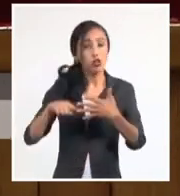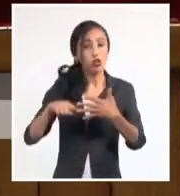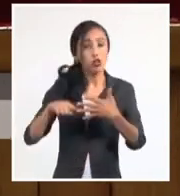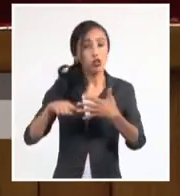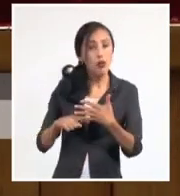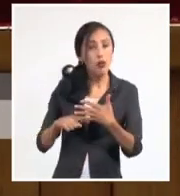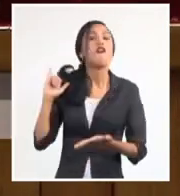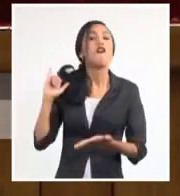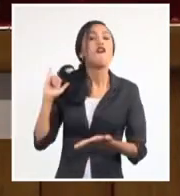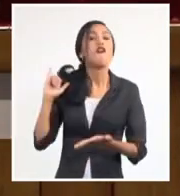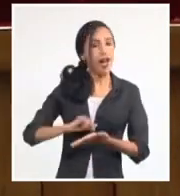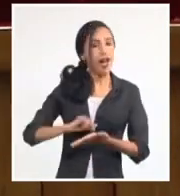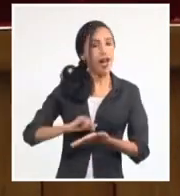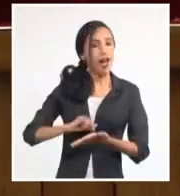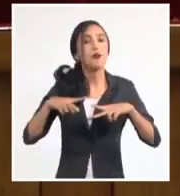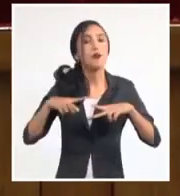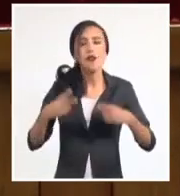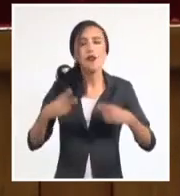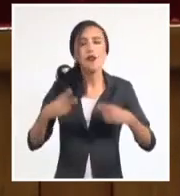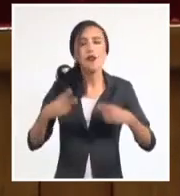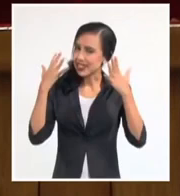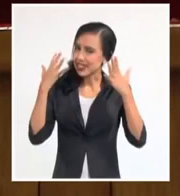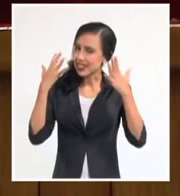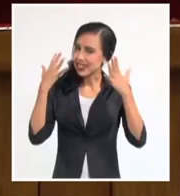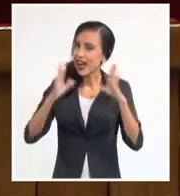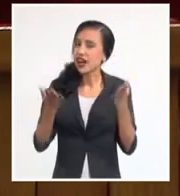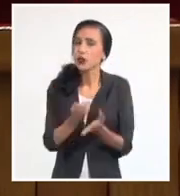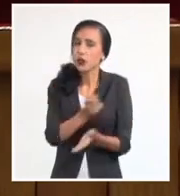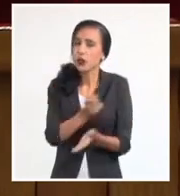Felicidades, Gerardo, y felicidades a nuestro pueblo.